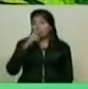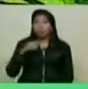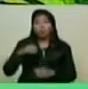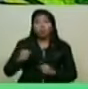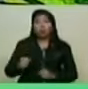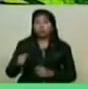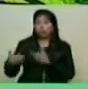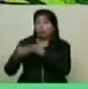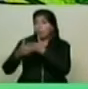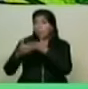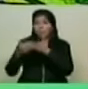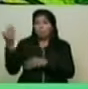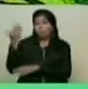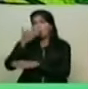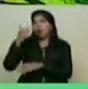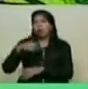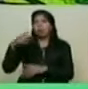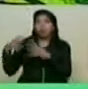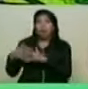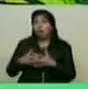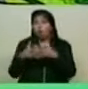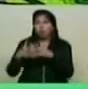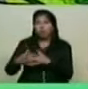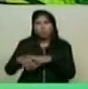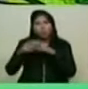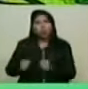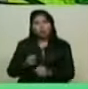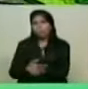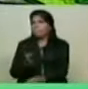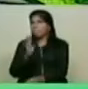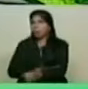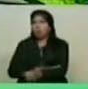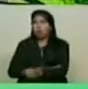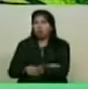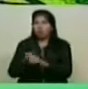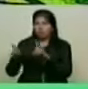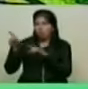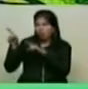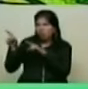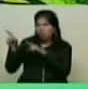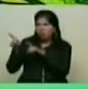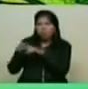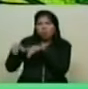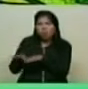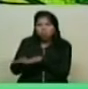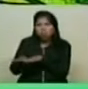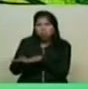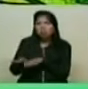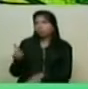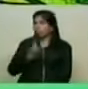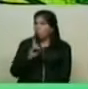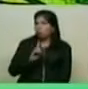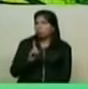Unidos, bueno, la cosa se ha puesto ruda, pero no nos van a parar, solamente para que sepan. Por